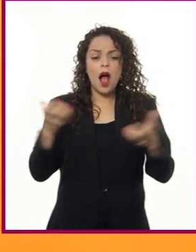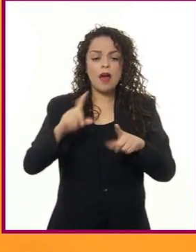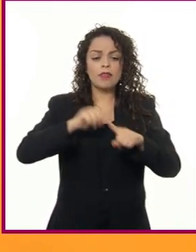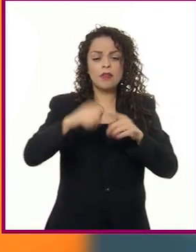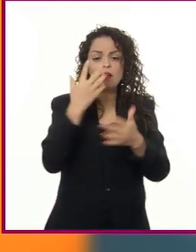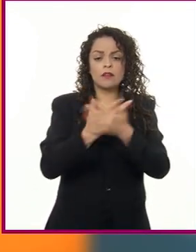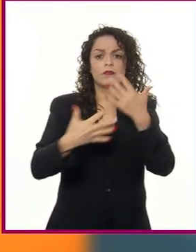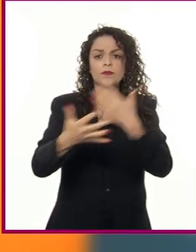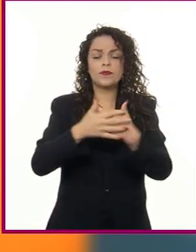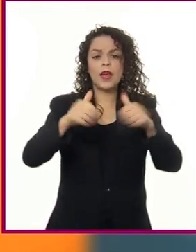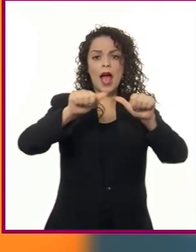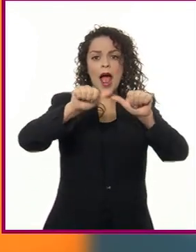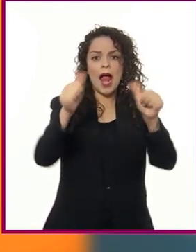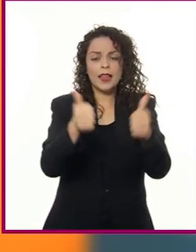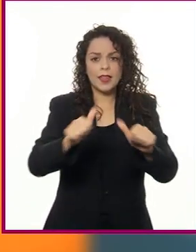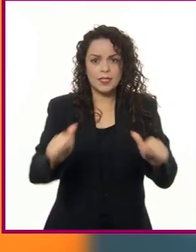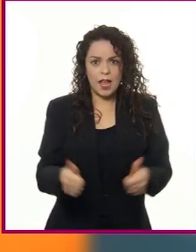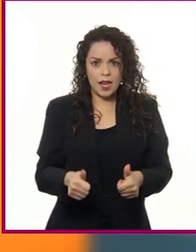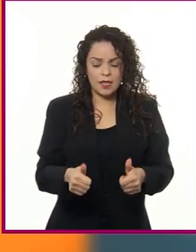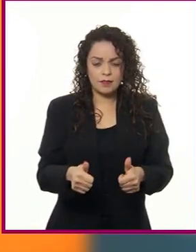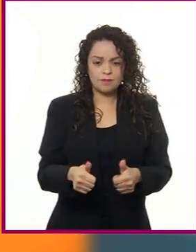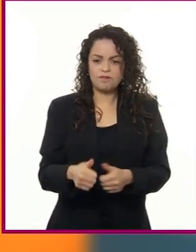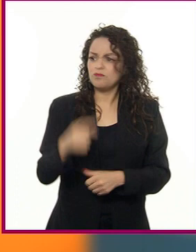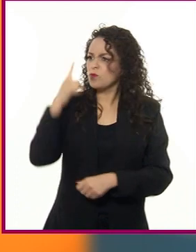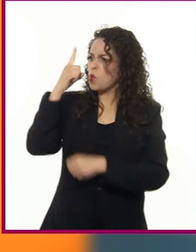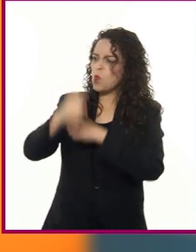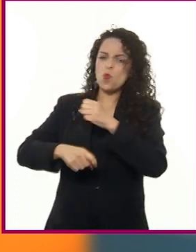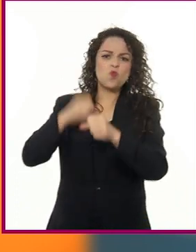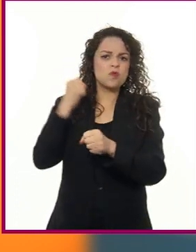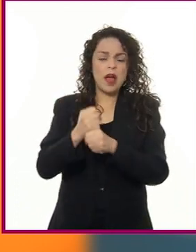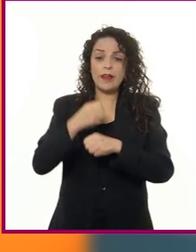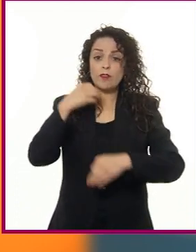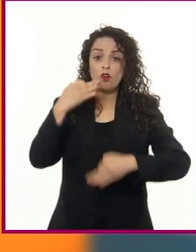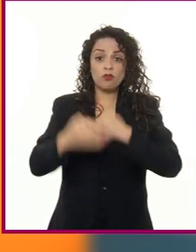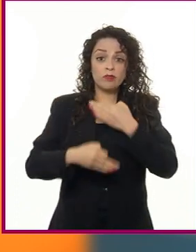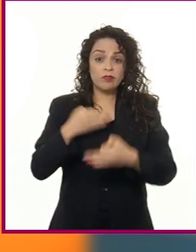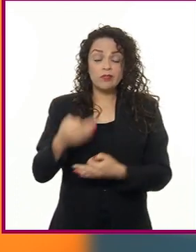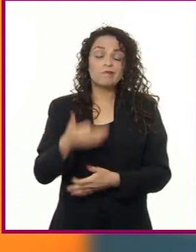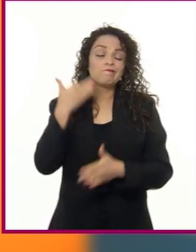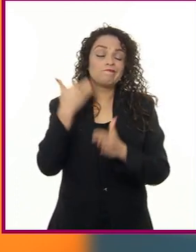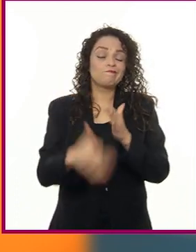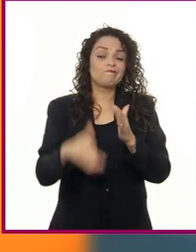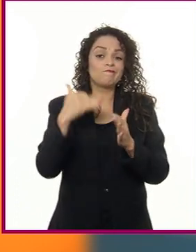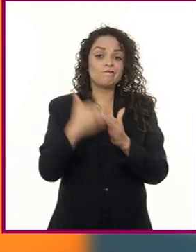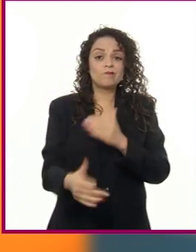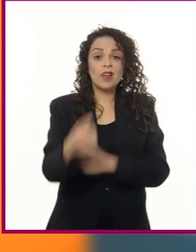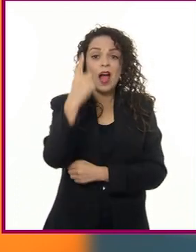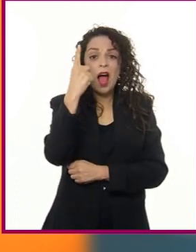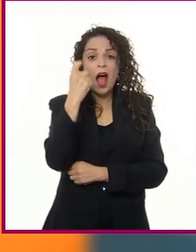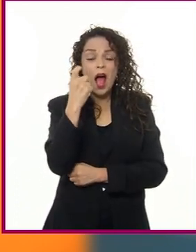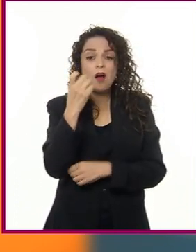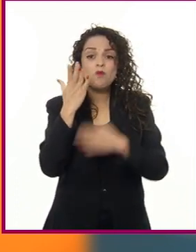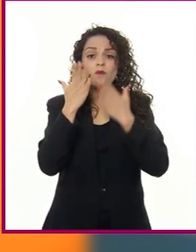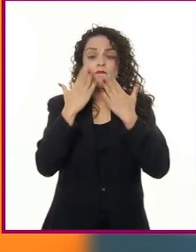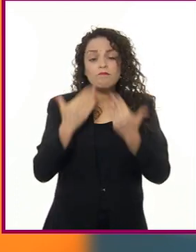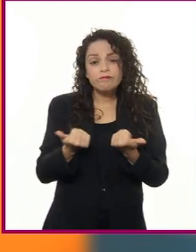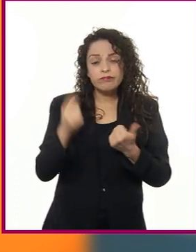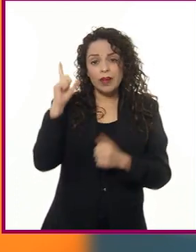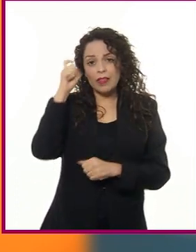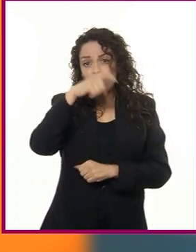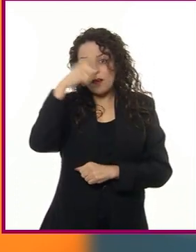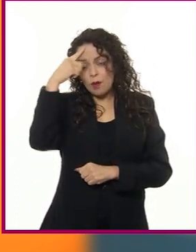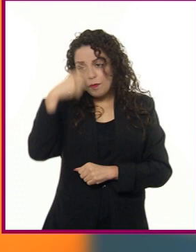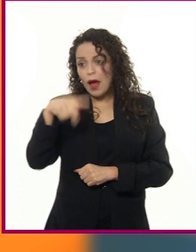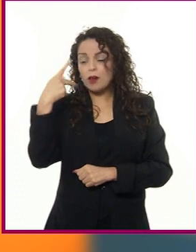artesanías. Casi todo el año, todas y todos carecen del agua necesaria para realizar sus actividades